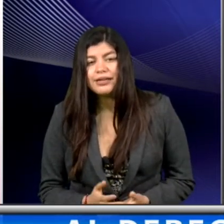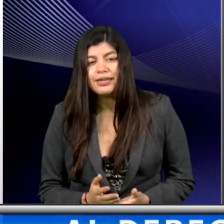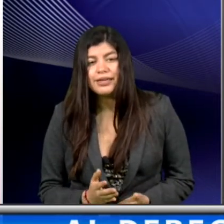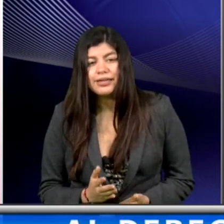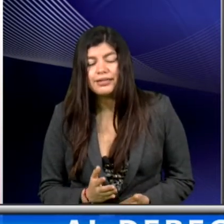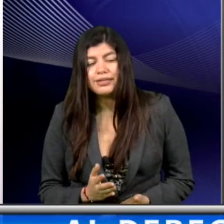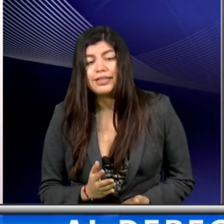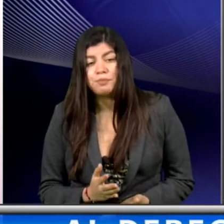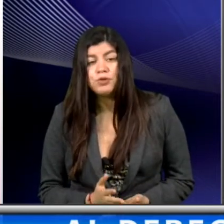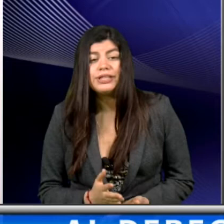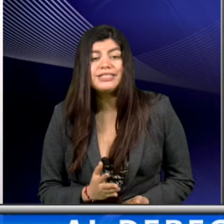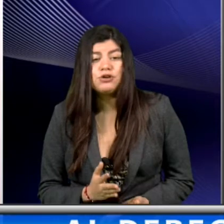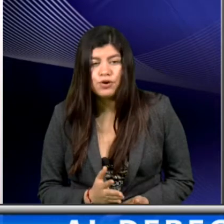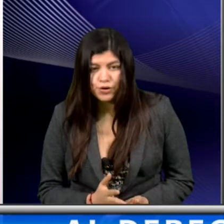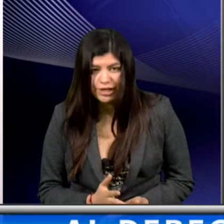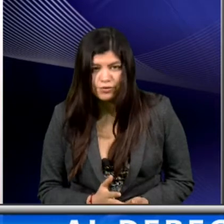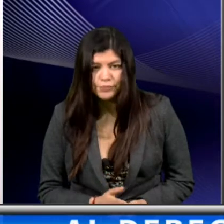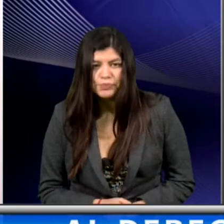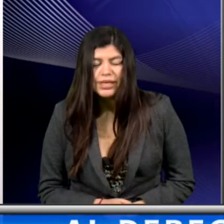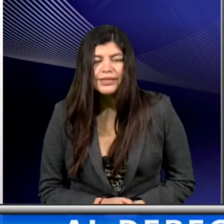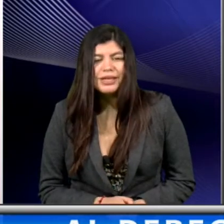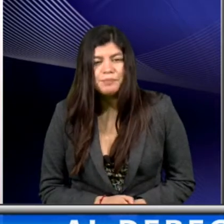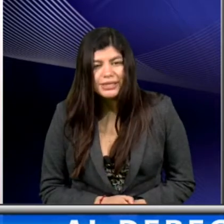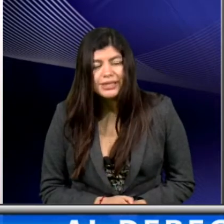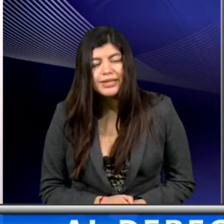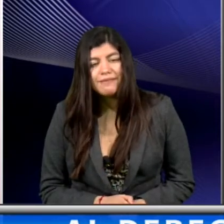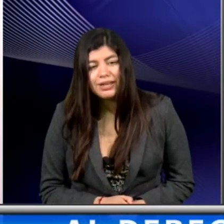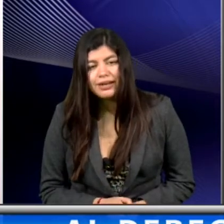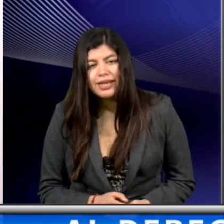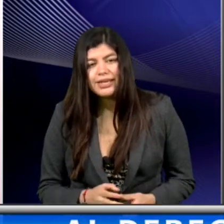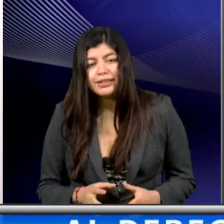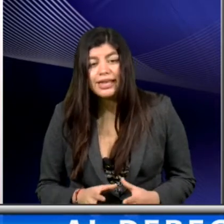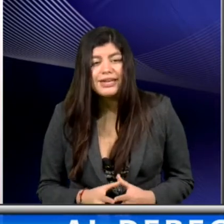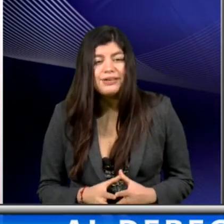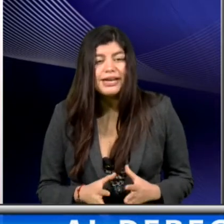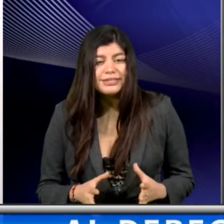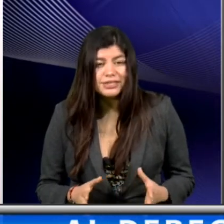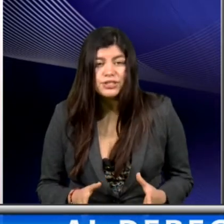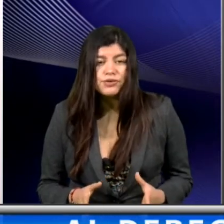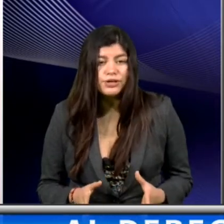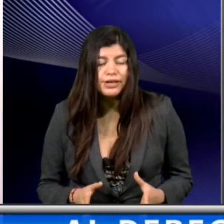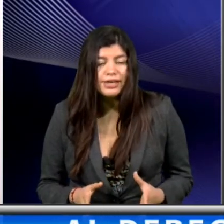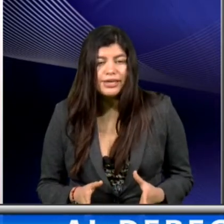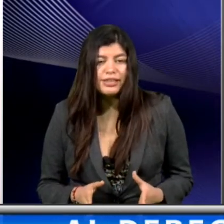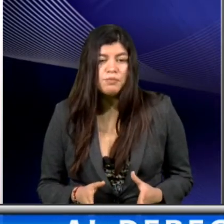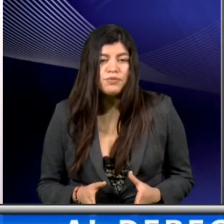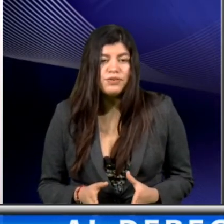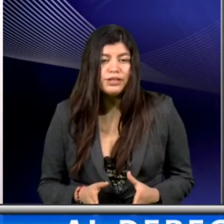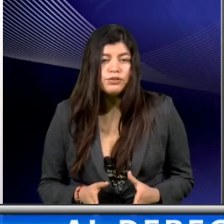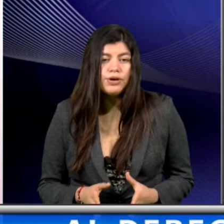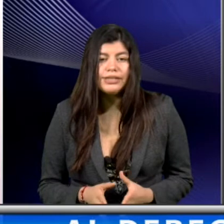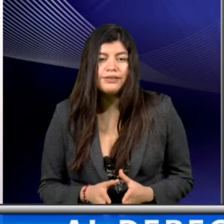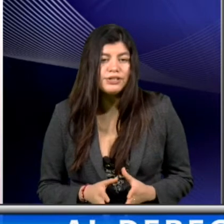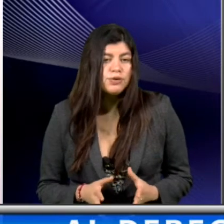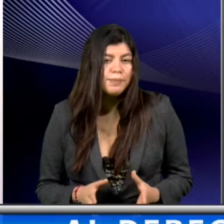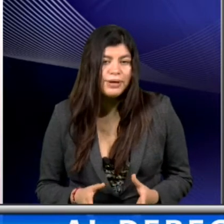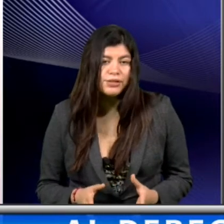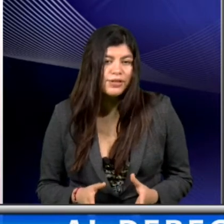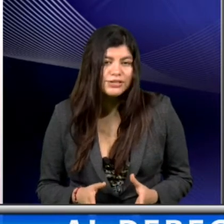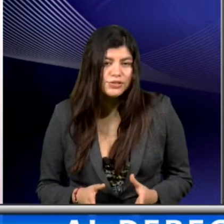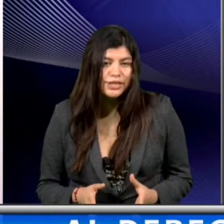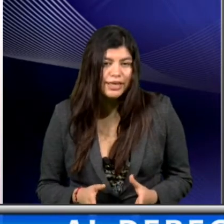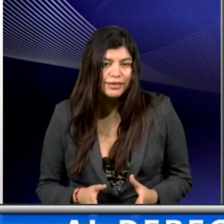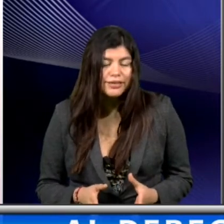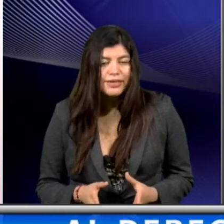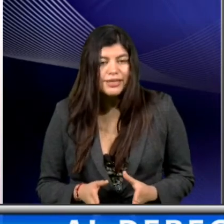perspectiva, desde el punto de vista psicológico, también tiene que ver que esta liberalización que estamos viviendo en diversos aspectos